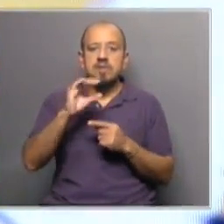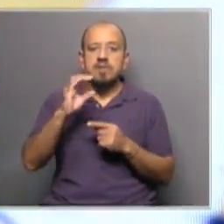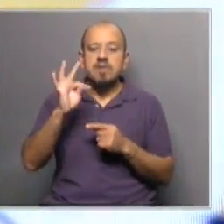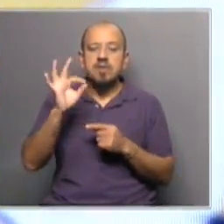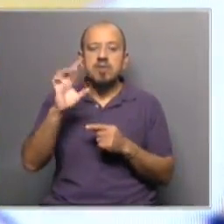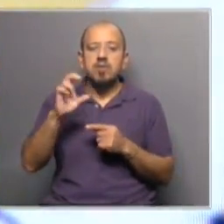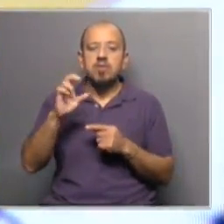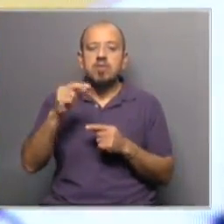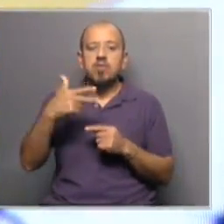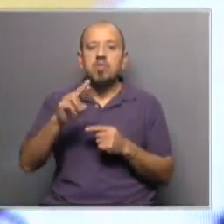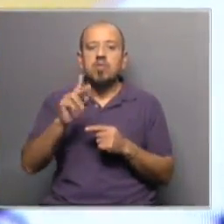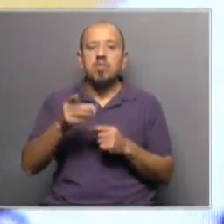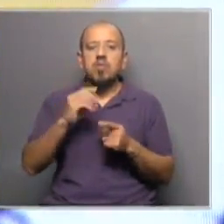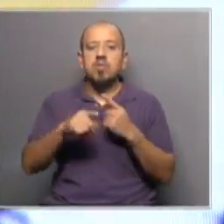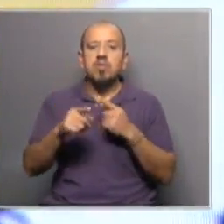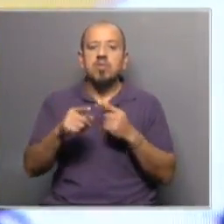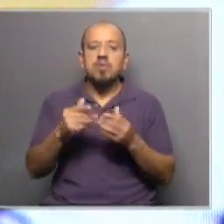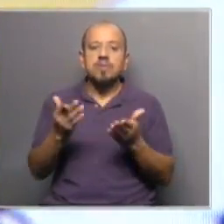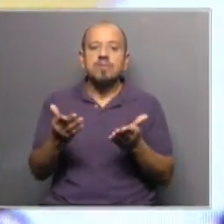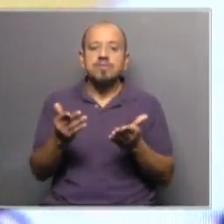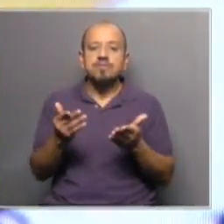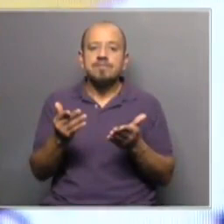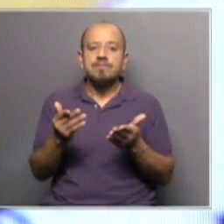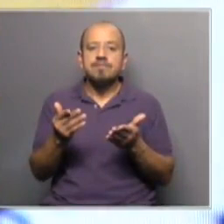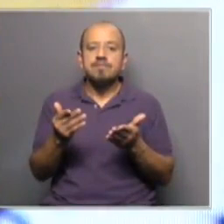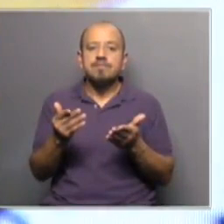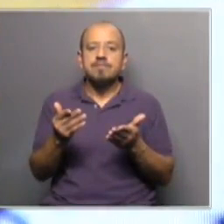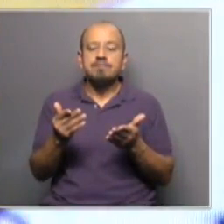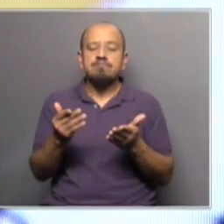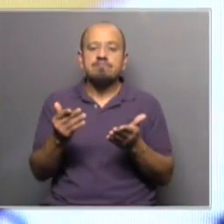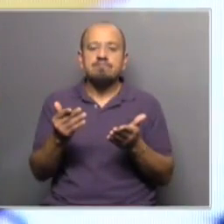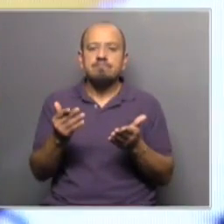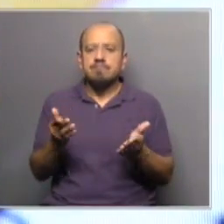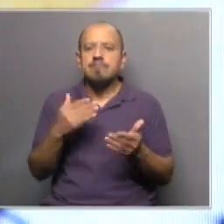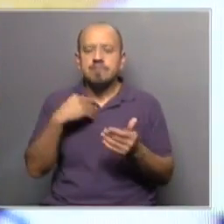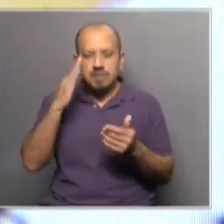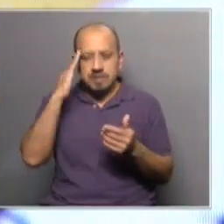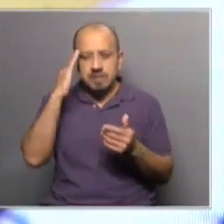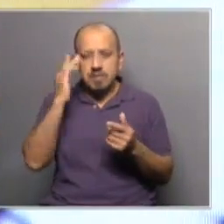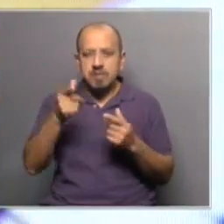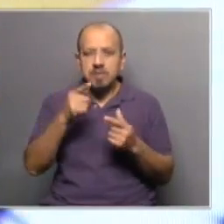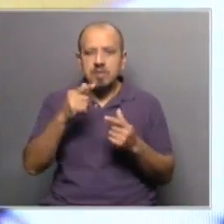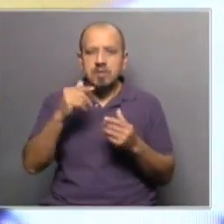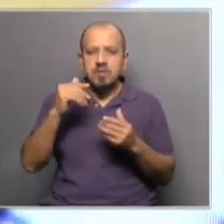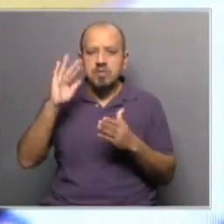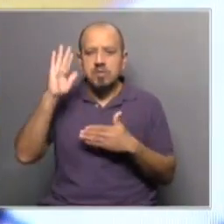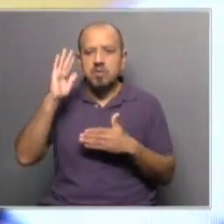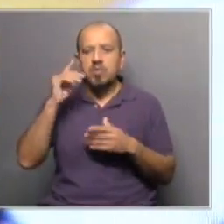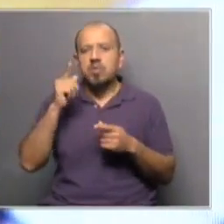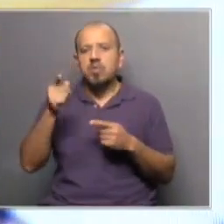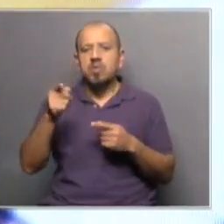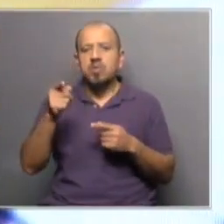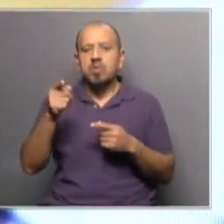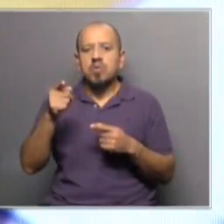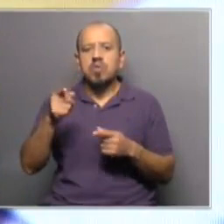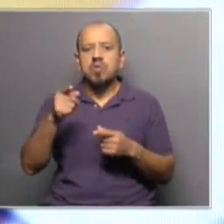son momentos. Lo que pasa es que la carrera de él se pierde. Yo ahí no tenemos. O sea, conozco el caso y que envía un saludo para quienes están en la